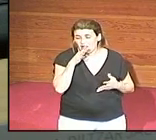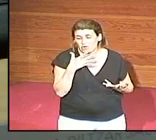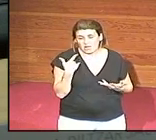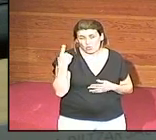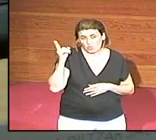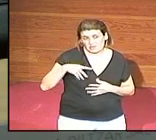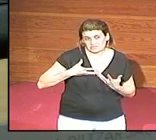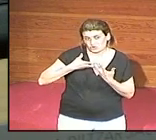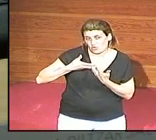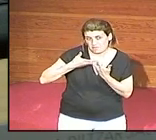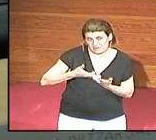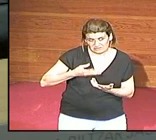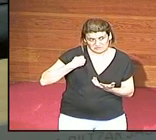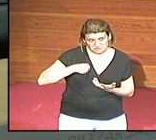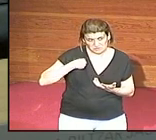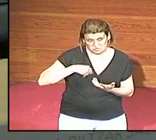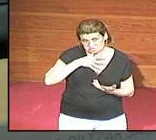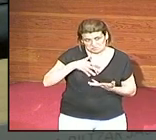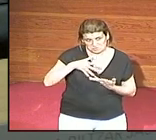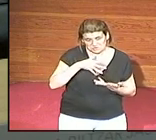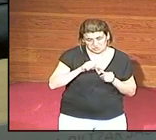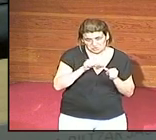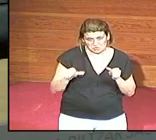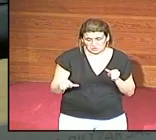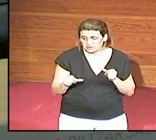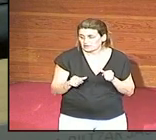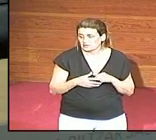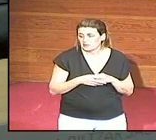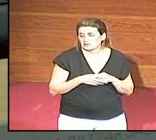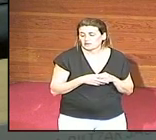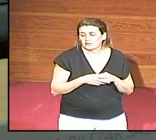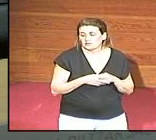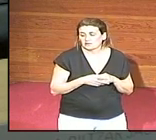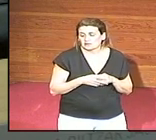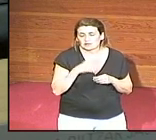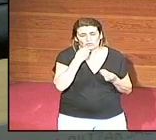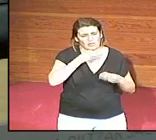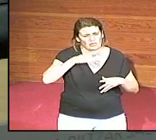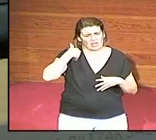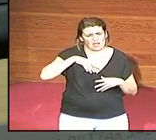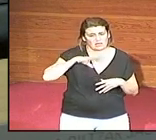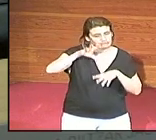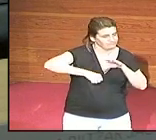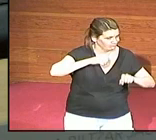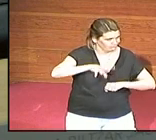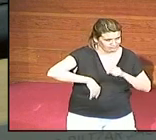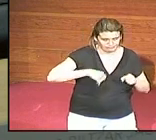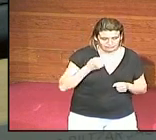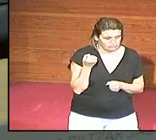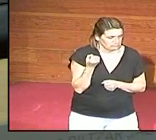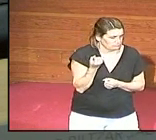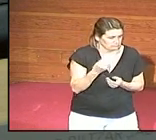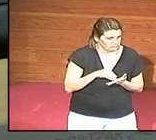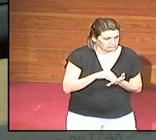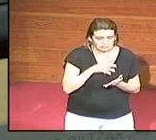de combates en Piski. Según han anunciado, no sé, han anunciado ya como 80 veces que lo han tomado, pero ahí siguen dándose de leches. Ya era